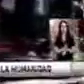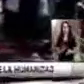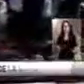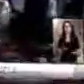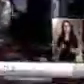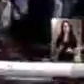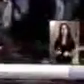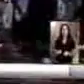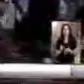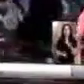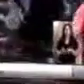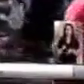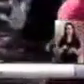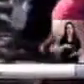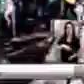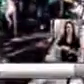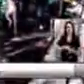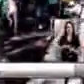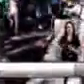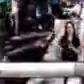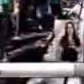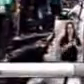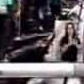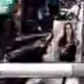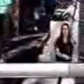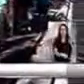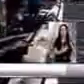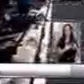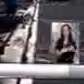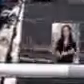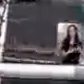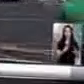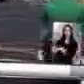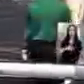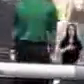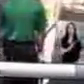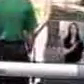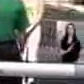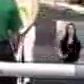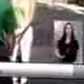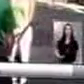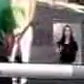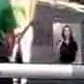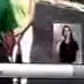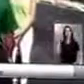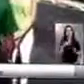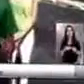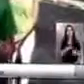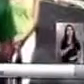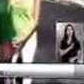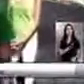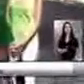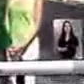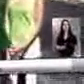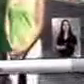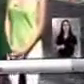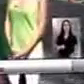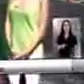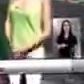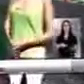un territorio que pertenece a los Estados Unidos. Nuestro gobierno es un gobierno conocido como el Estado Libre Asociado